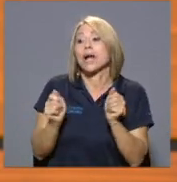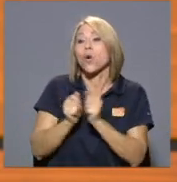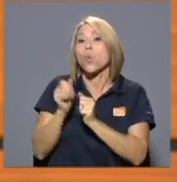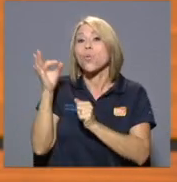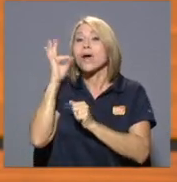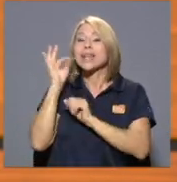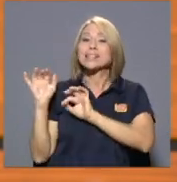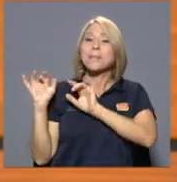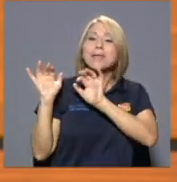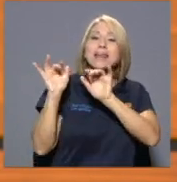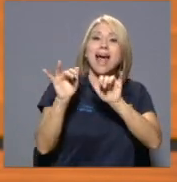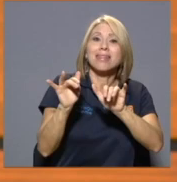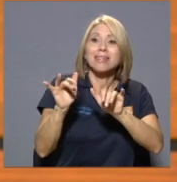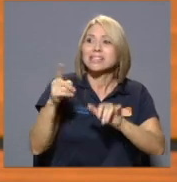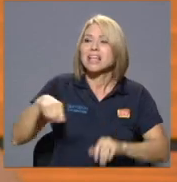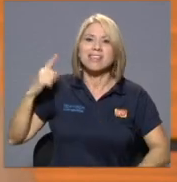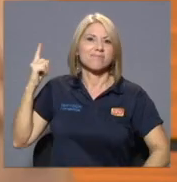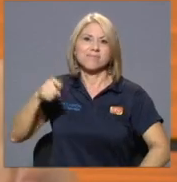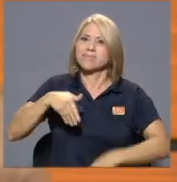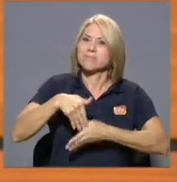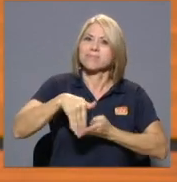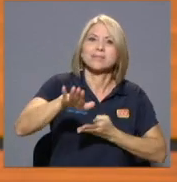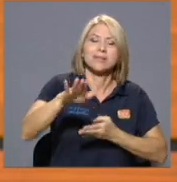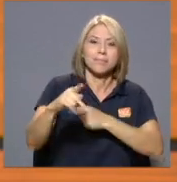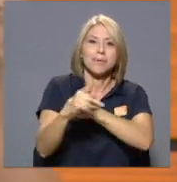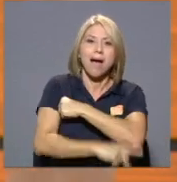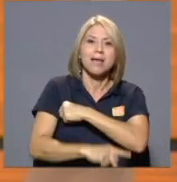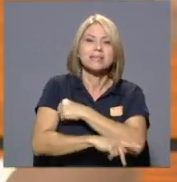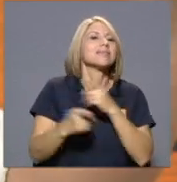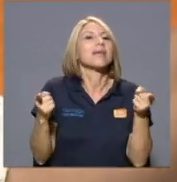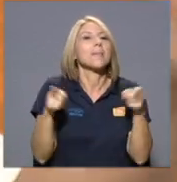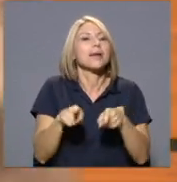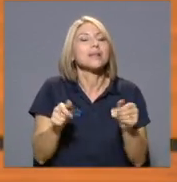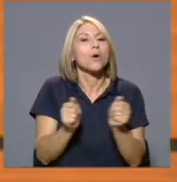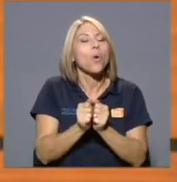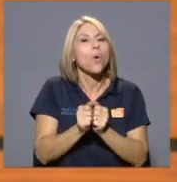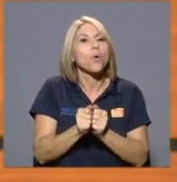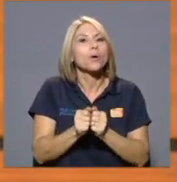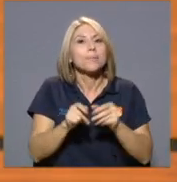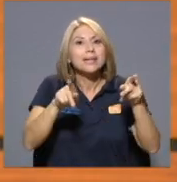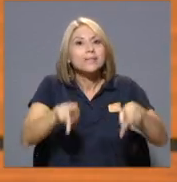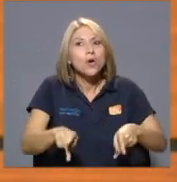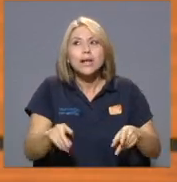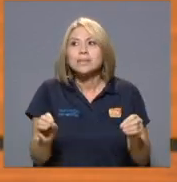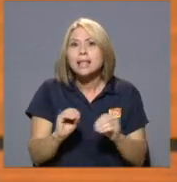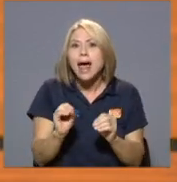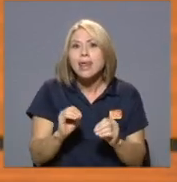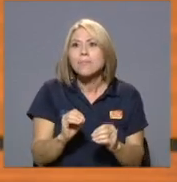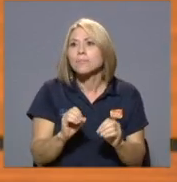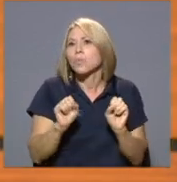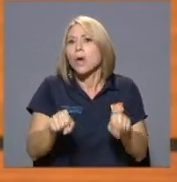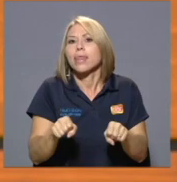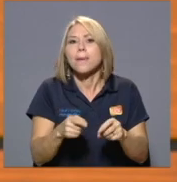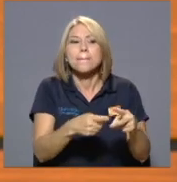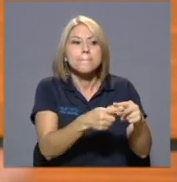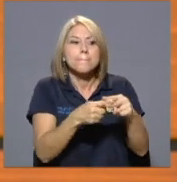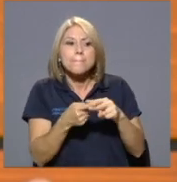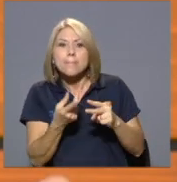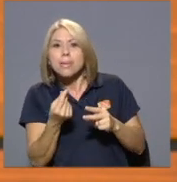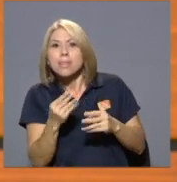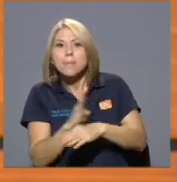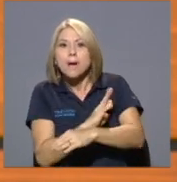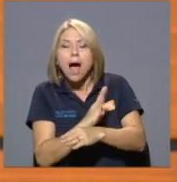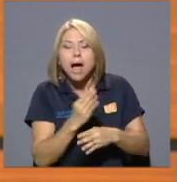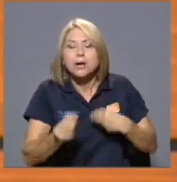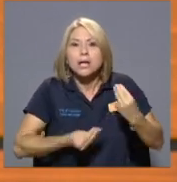mujeres en desplazamiento forzado, qué pasa con quienes no tienen garantías para las cosas bancarias. Y en eso, por ejemplo, el sector